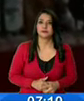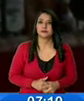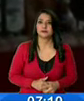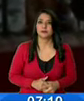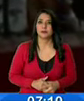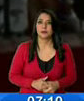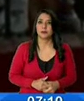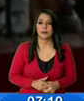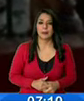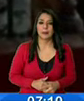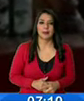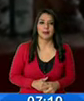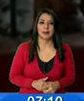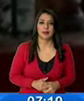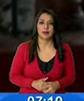marcela constante brito